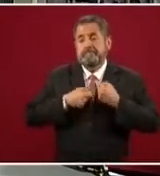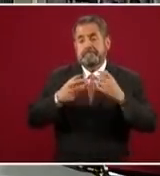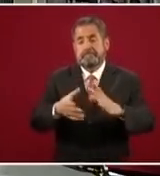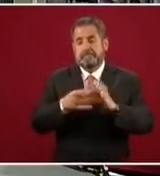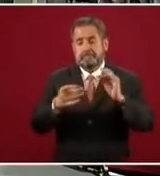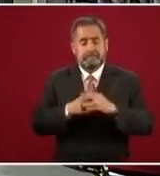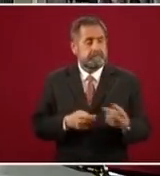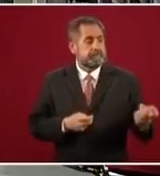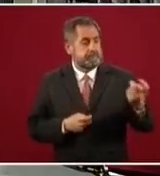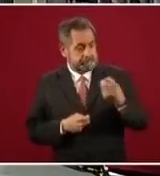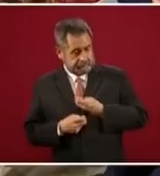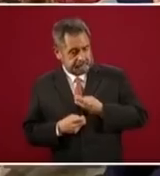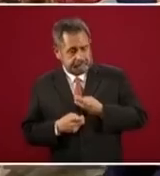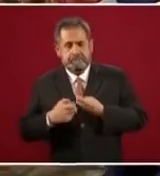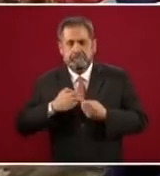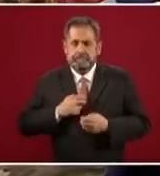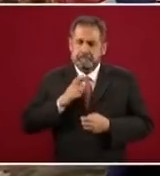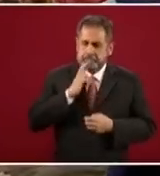la réplica.